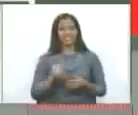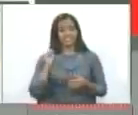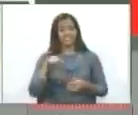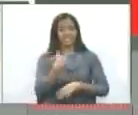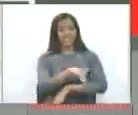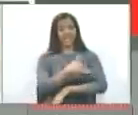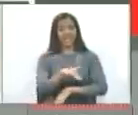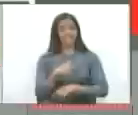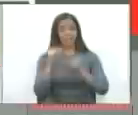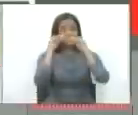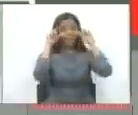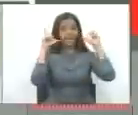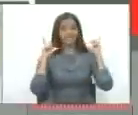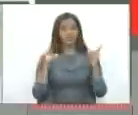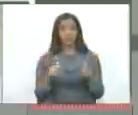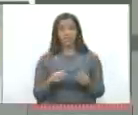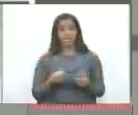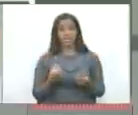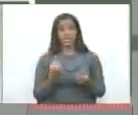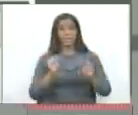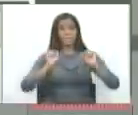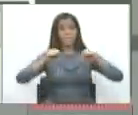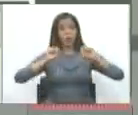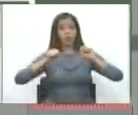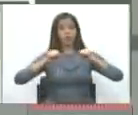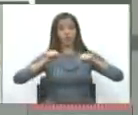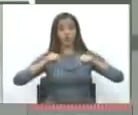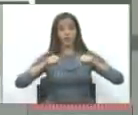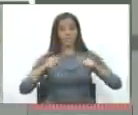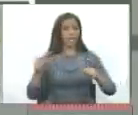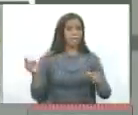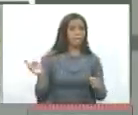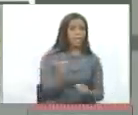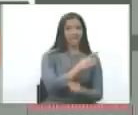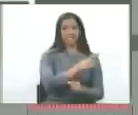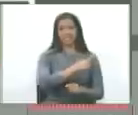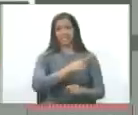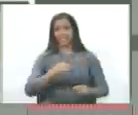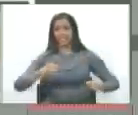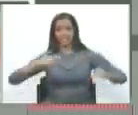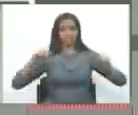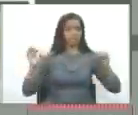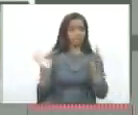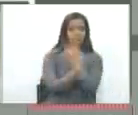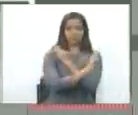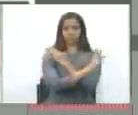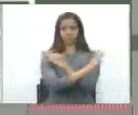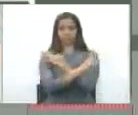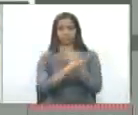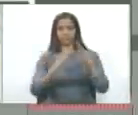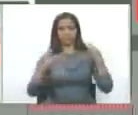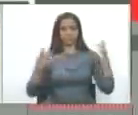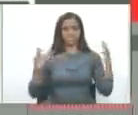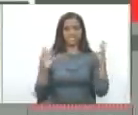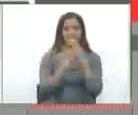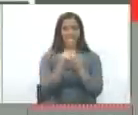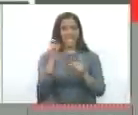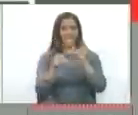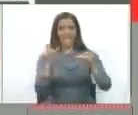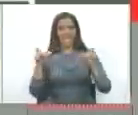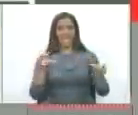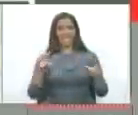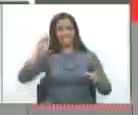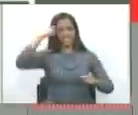es impresionante la cantidad de motos que van, que vienen, el movimiento de gente, de bicicleta, eso es lo que recuerdo